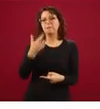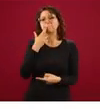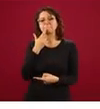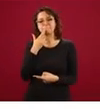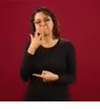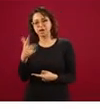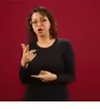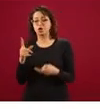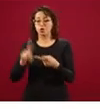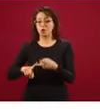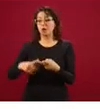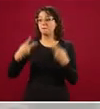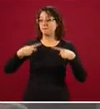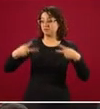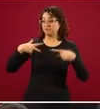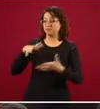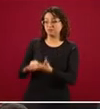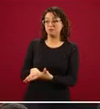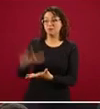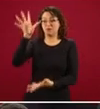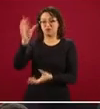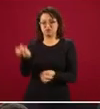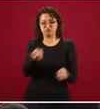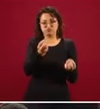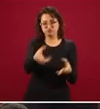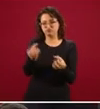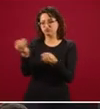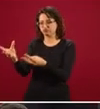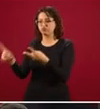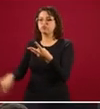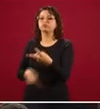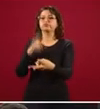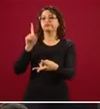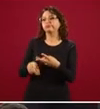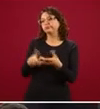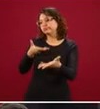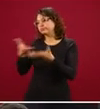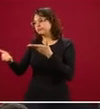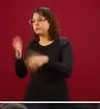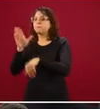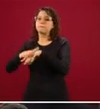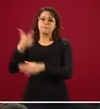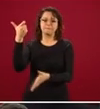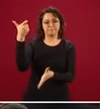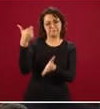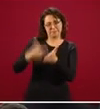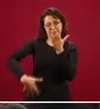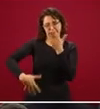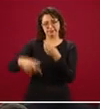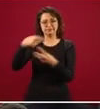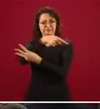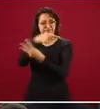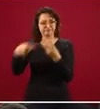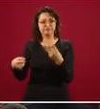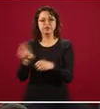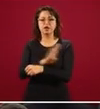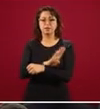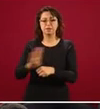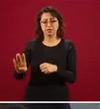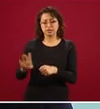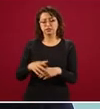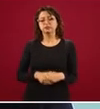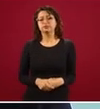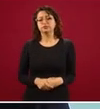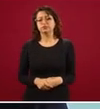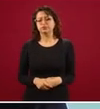de las personas, y esto nos permite tener unas mejores negociaciones para tener los precios más adecuados. Lo segundo es